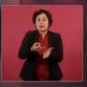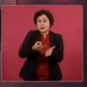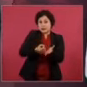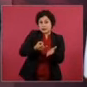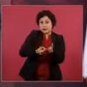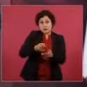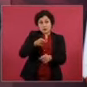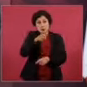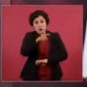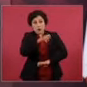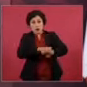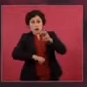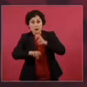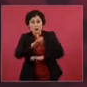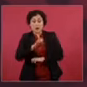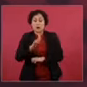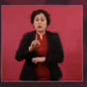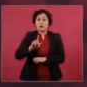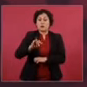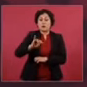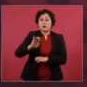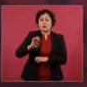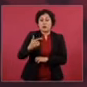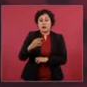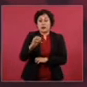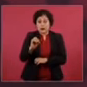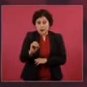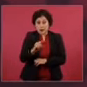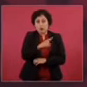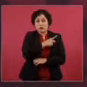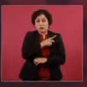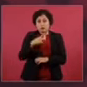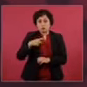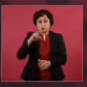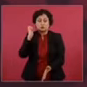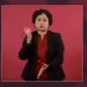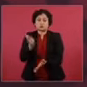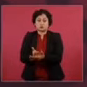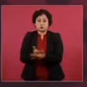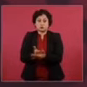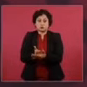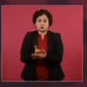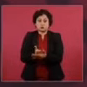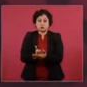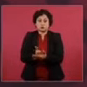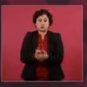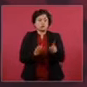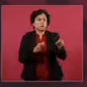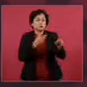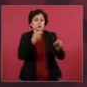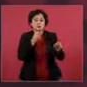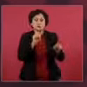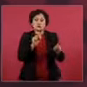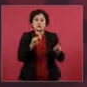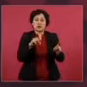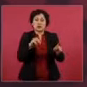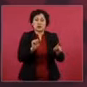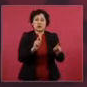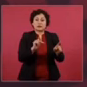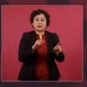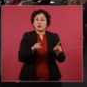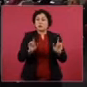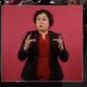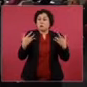Salinas Pliego y, según él, no tiene que pagar nada. Hay un precedente que indica que sí.